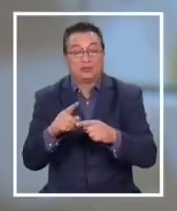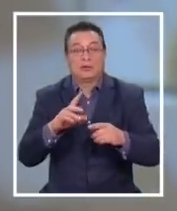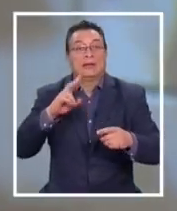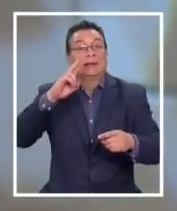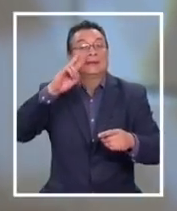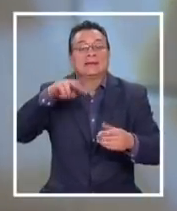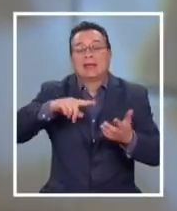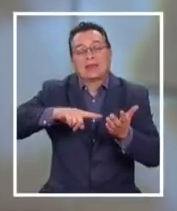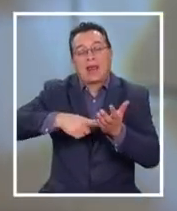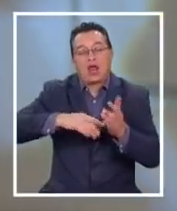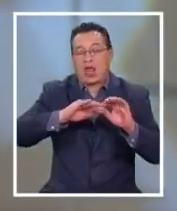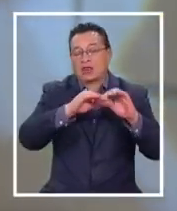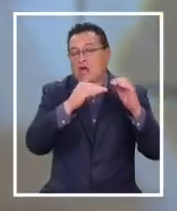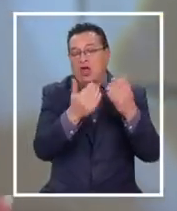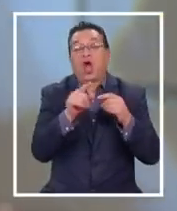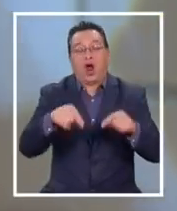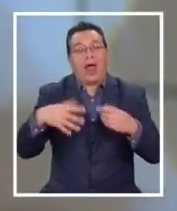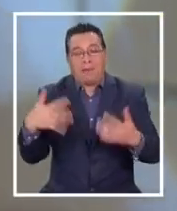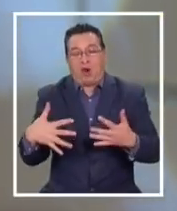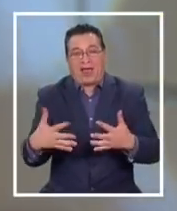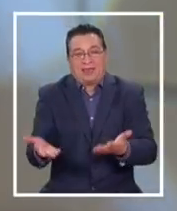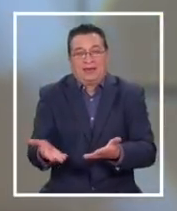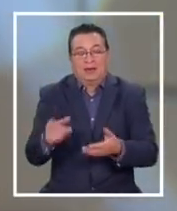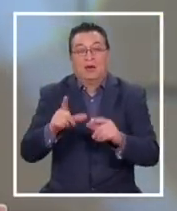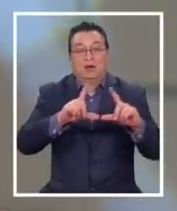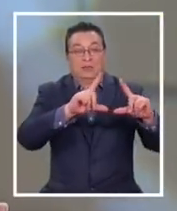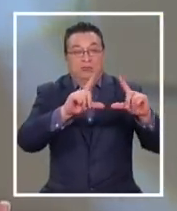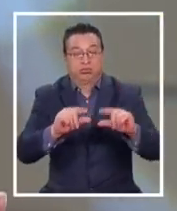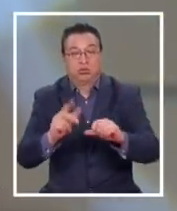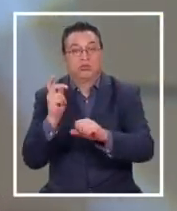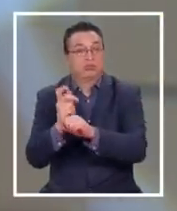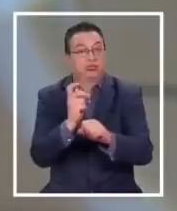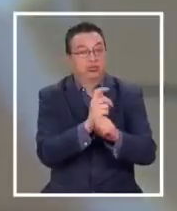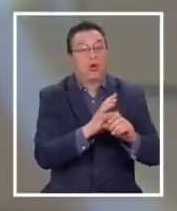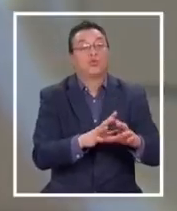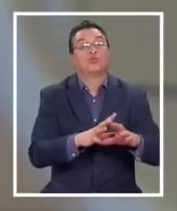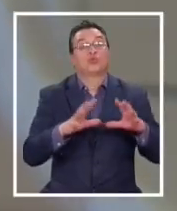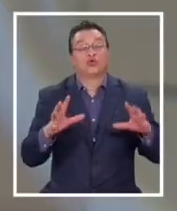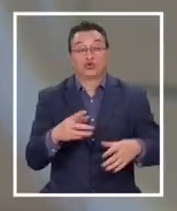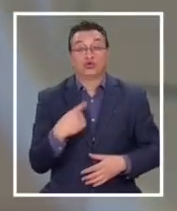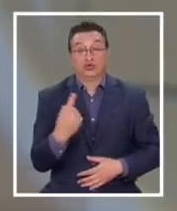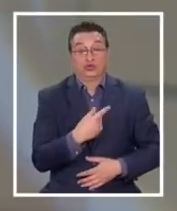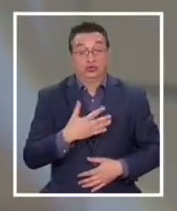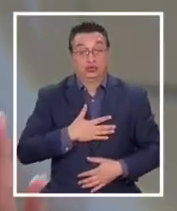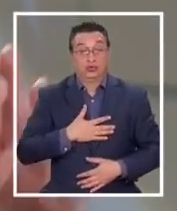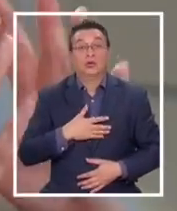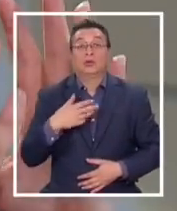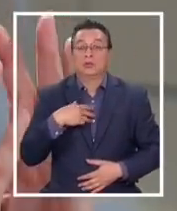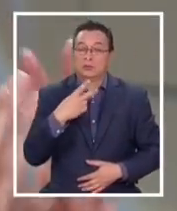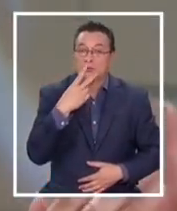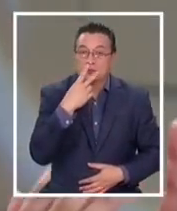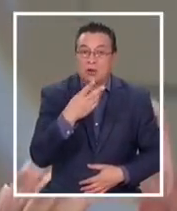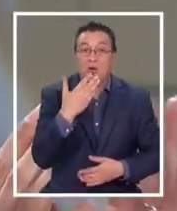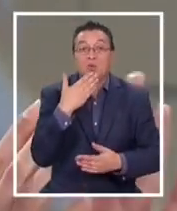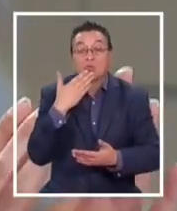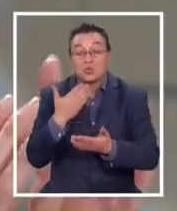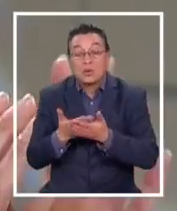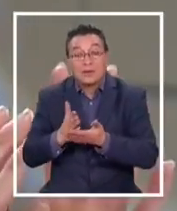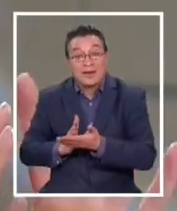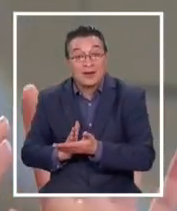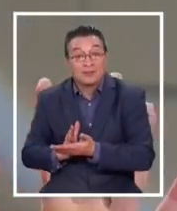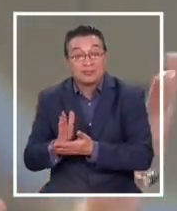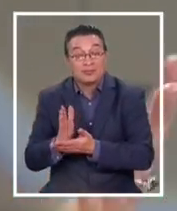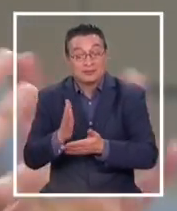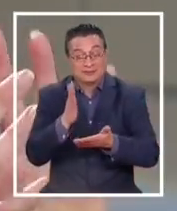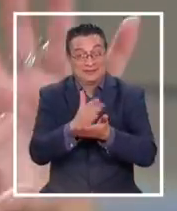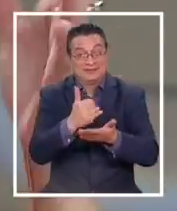tenemos ahora, que es importante, que permitió disminuir los delitos muchísimo. O sea, nosotros, para que ustedes hagan una idea, cuando comenzó el plan operativo número